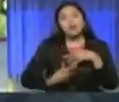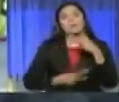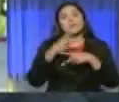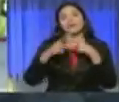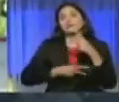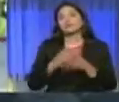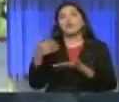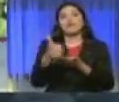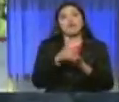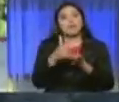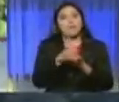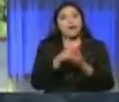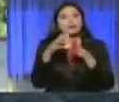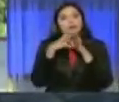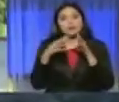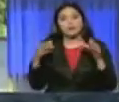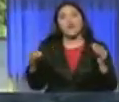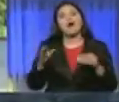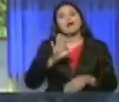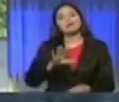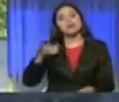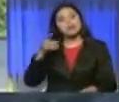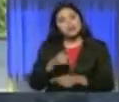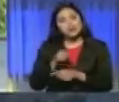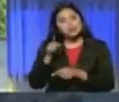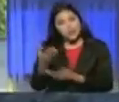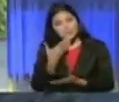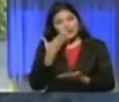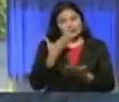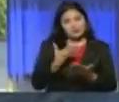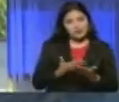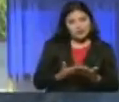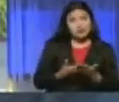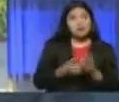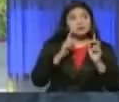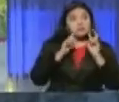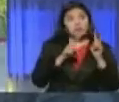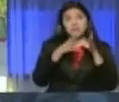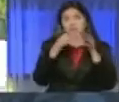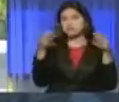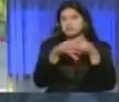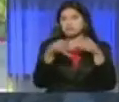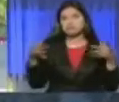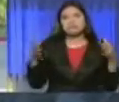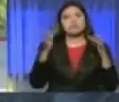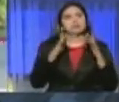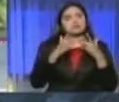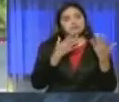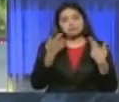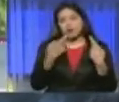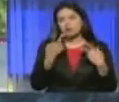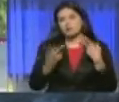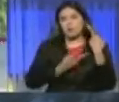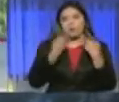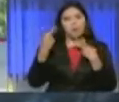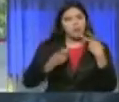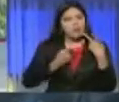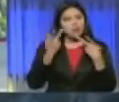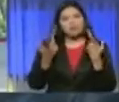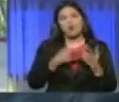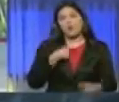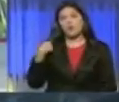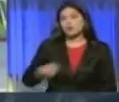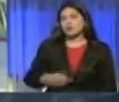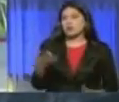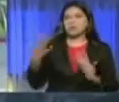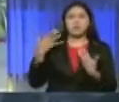industrial, farmacéutica, como ha sido la instrucción que usted ha planteado. Como se ve, perfectamente alineado a la relación política que tenemos con China, una